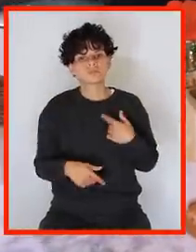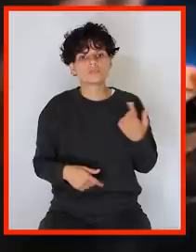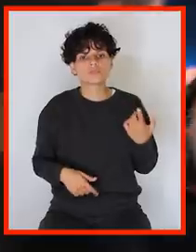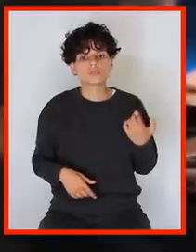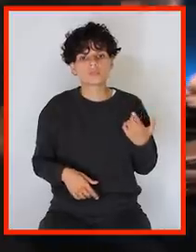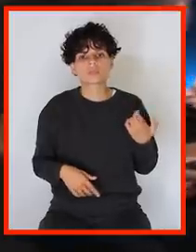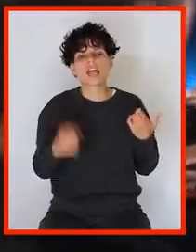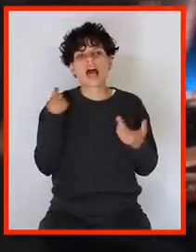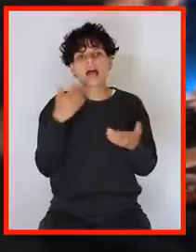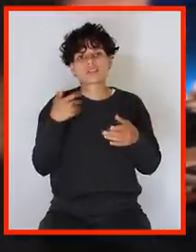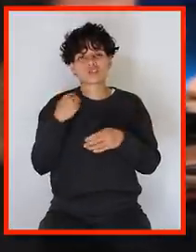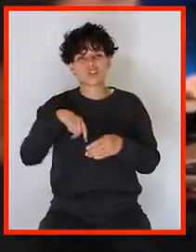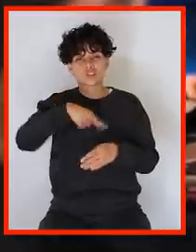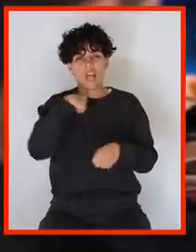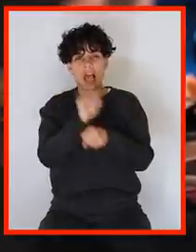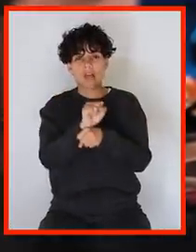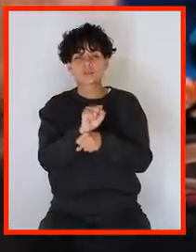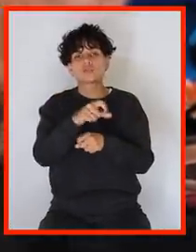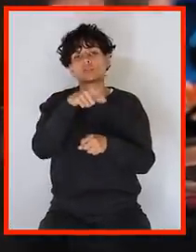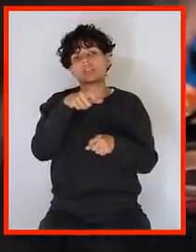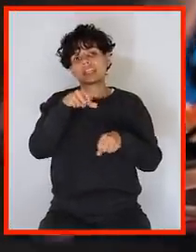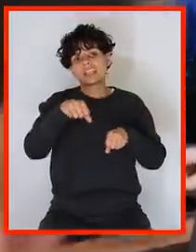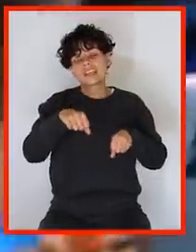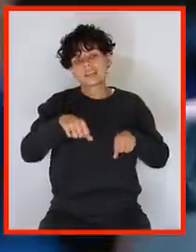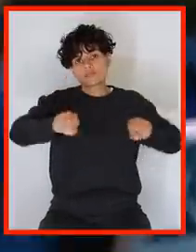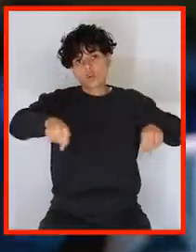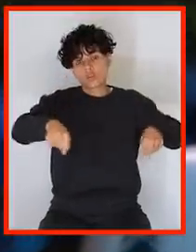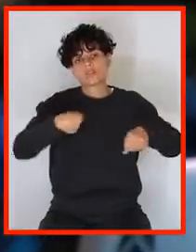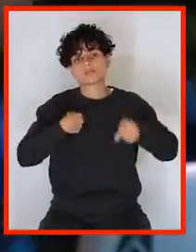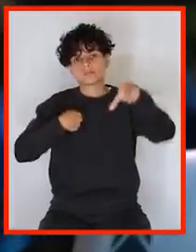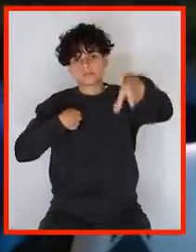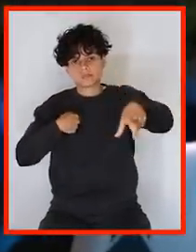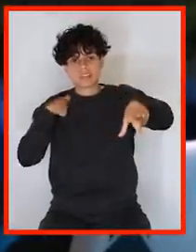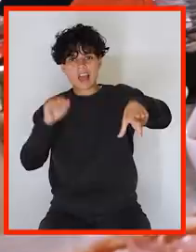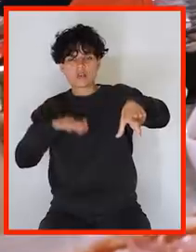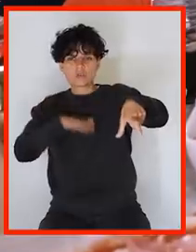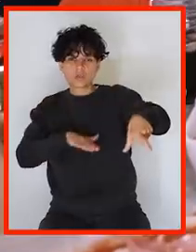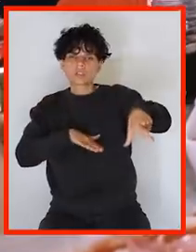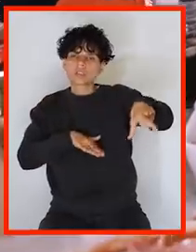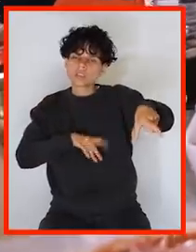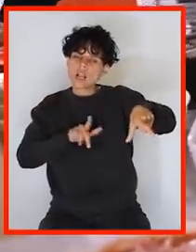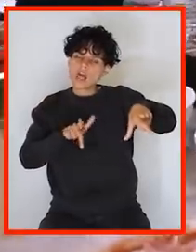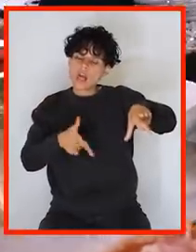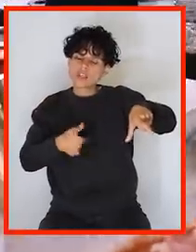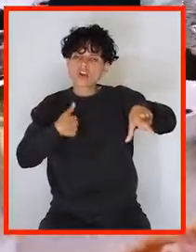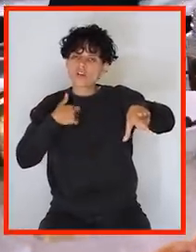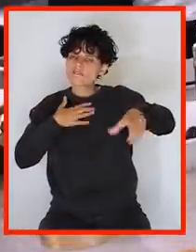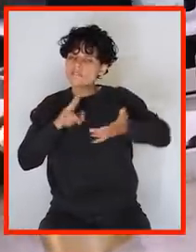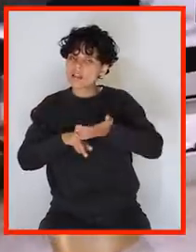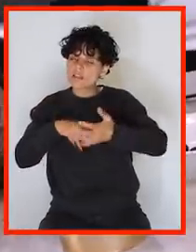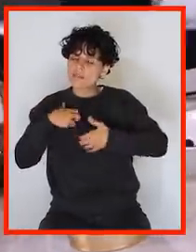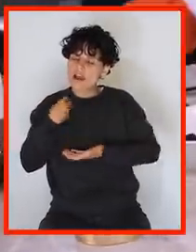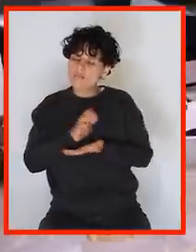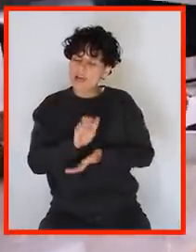¿Ya? Adelante nosotros, lento, lento. Igual yo soy como mal genio para manejar. No, pues. No me había dado cuenta, pues, weón. No,